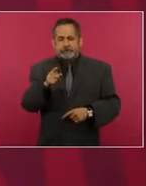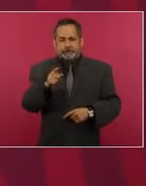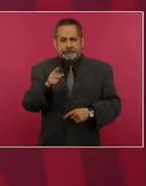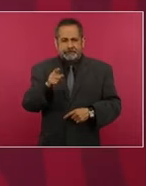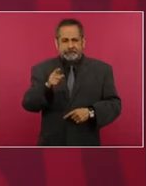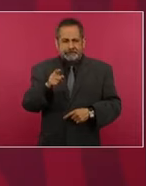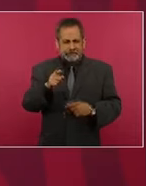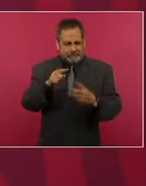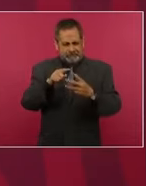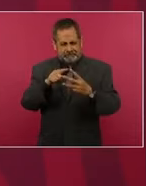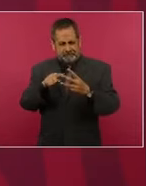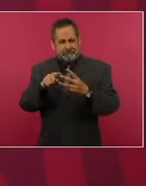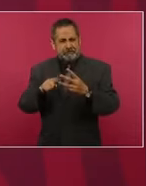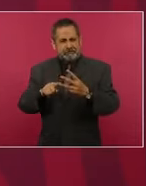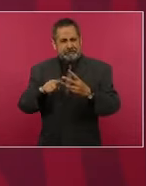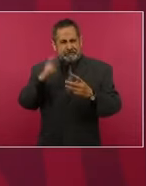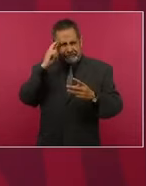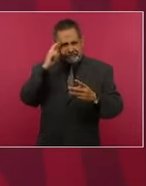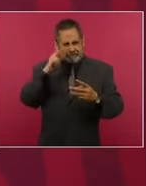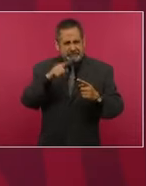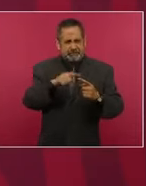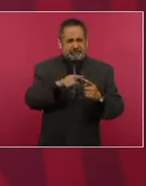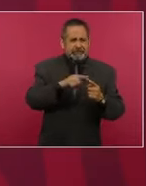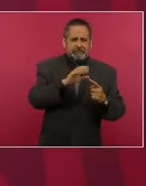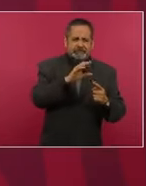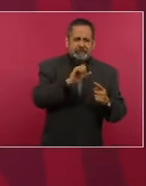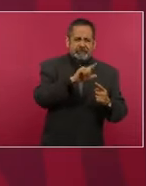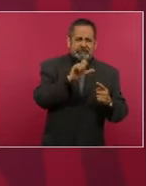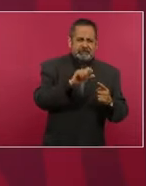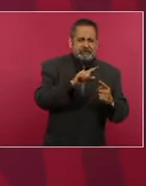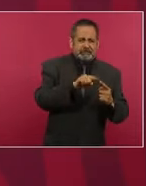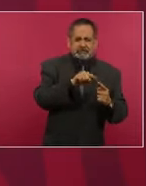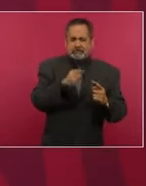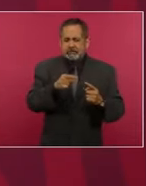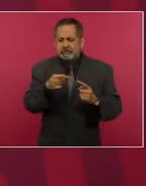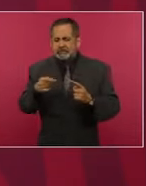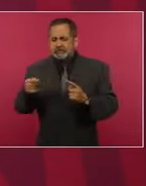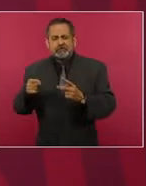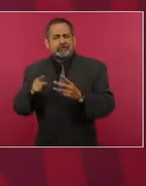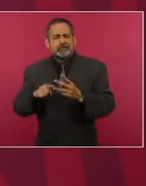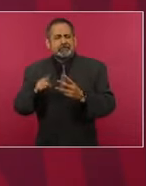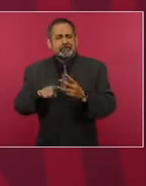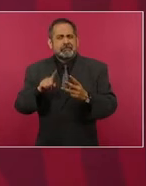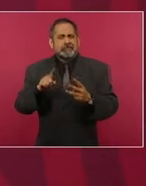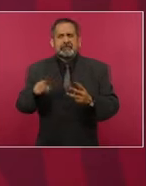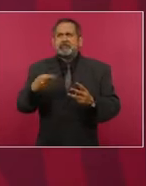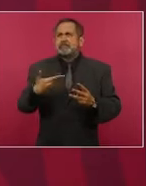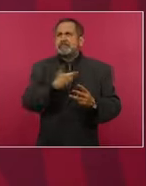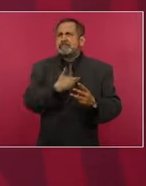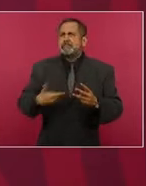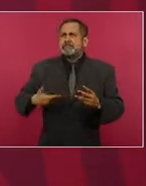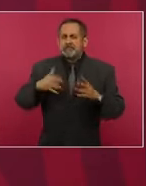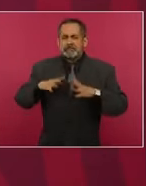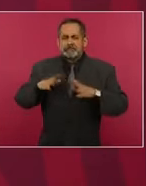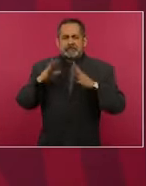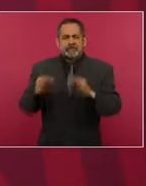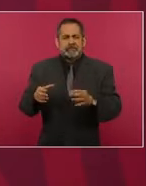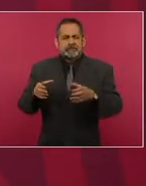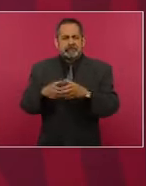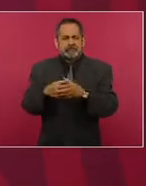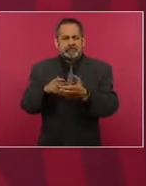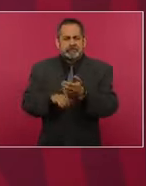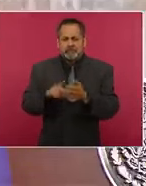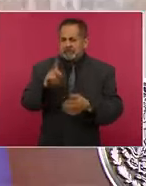de los tres que estuvieron después de Calles, que fue presidente fundador del Partido de la